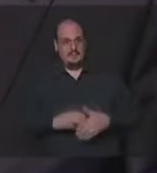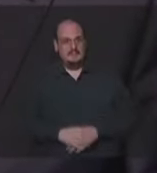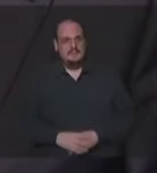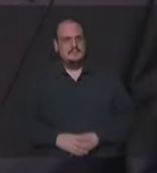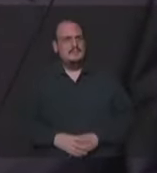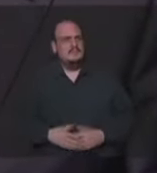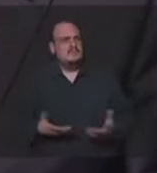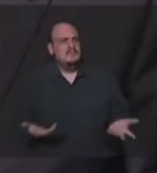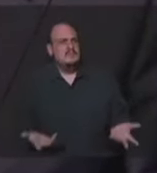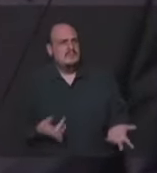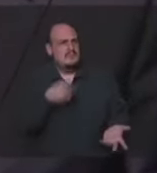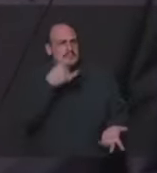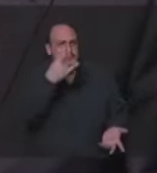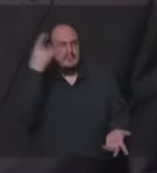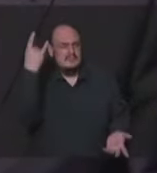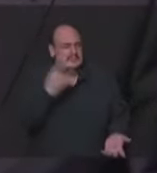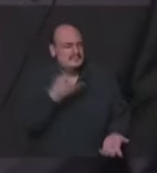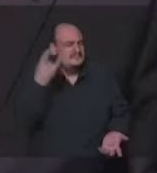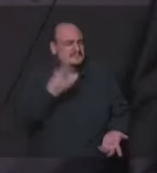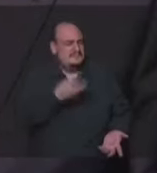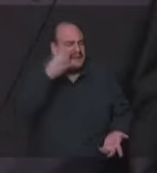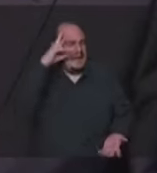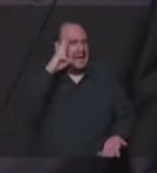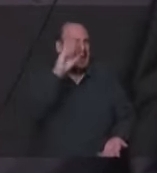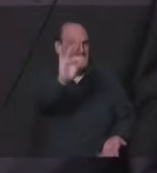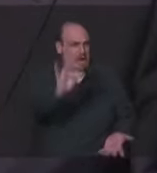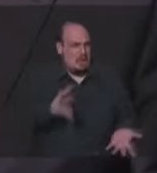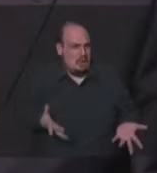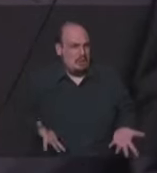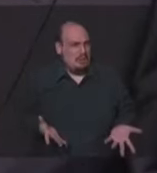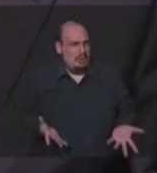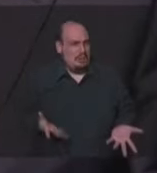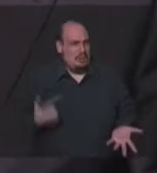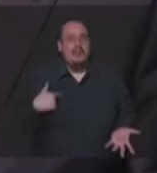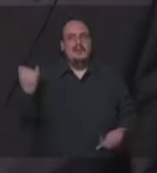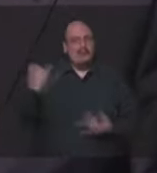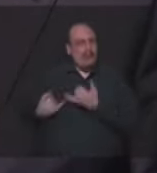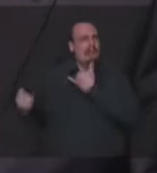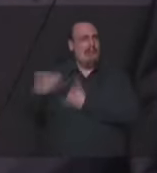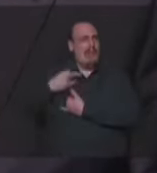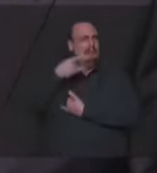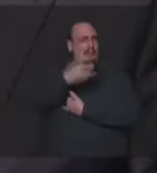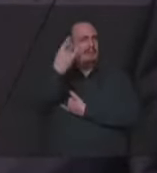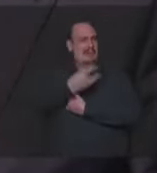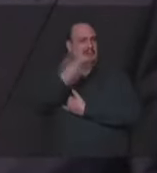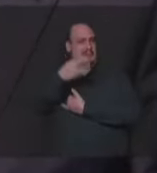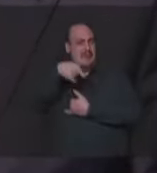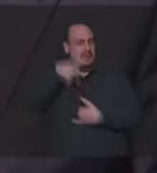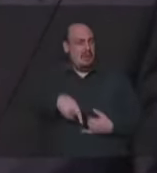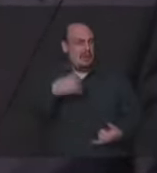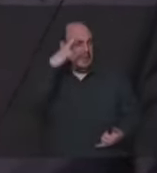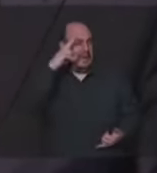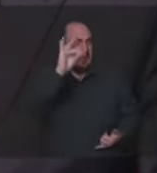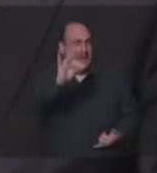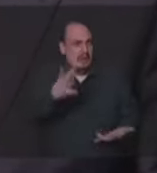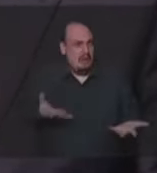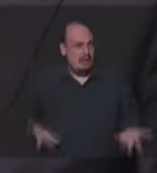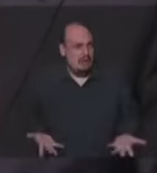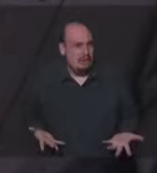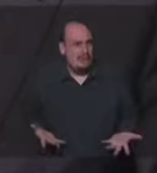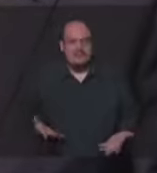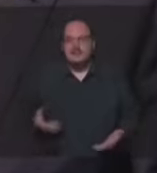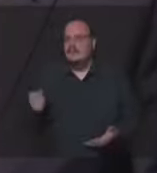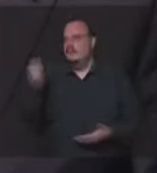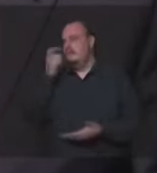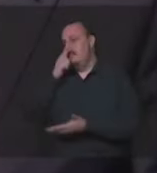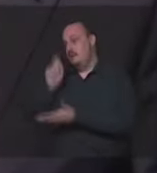no podés ser más mentiroso Sergio mira que me dijeron que eras mentiroso pero todos los días parece que te superas te escribió macri